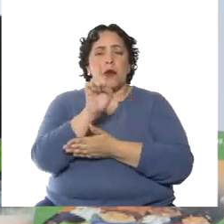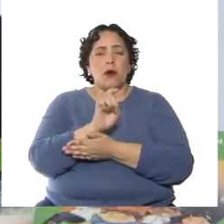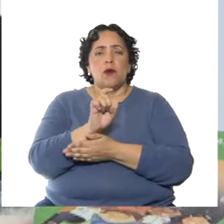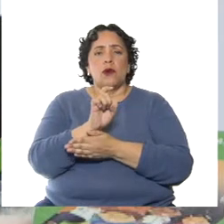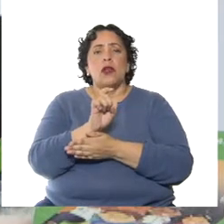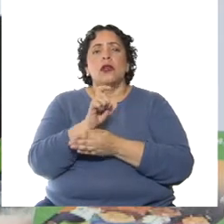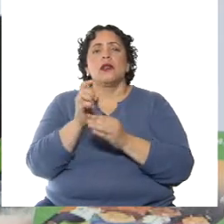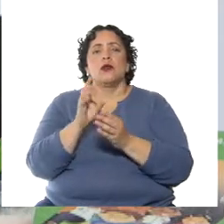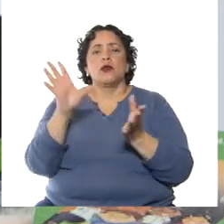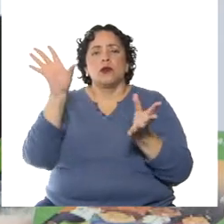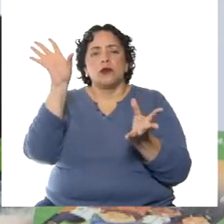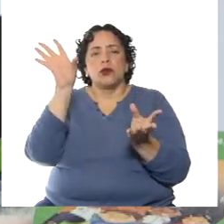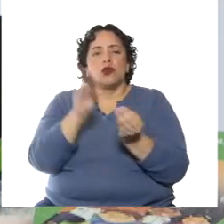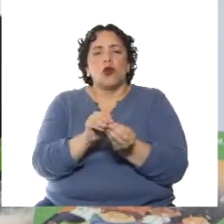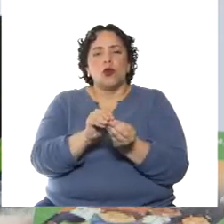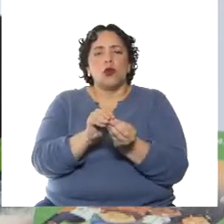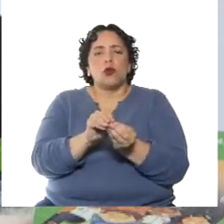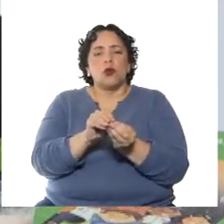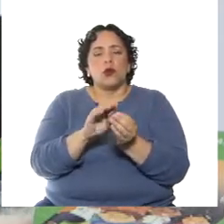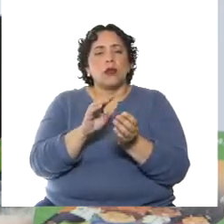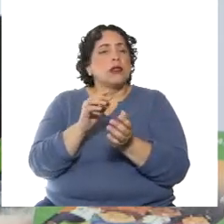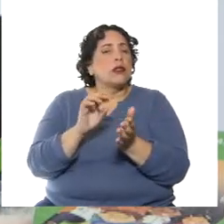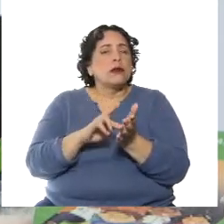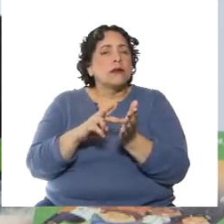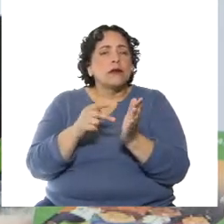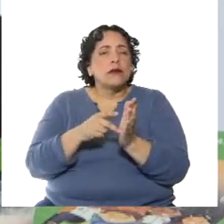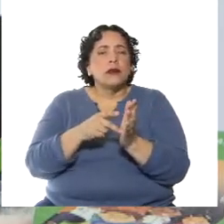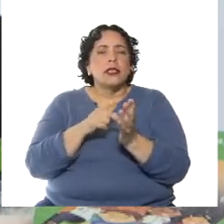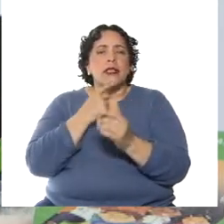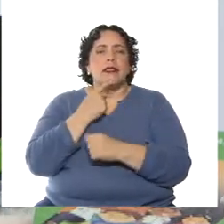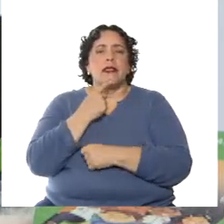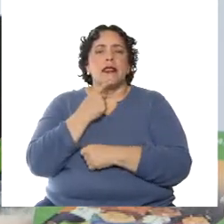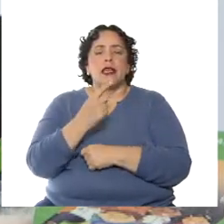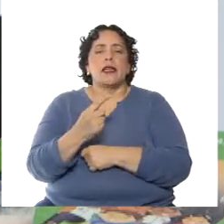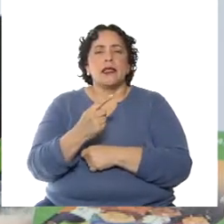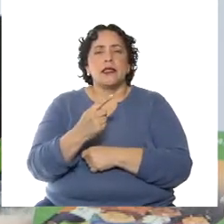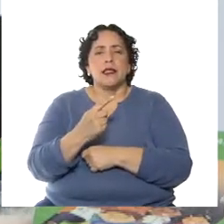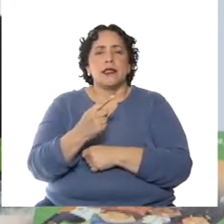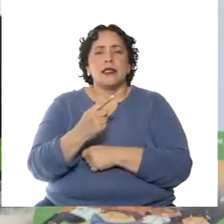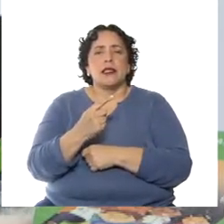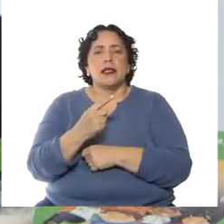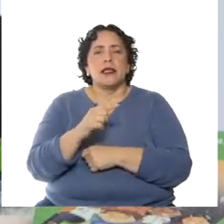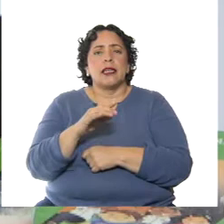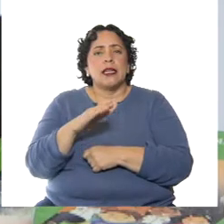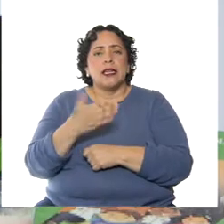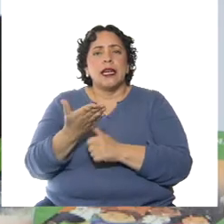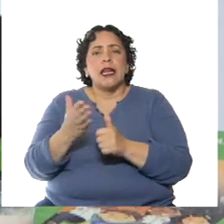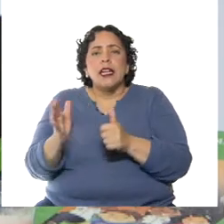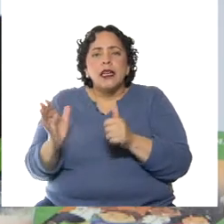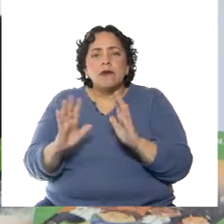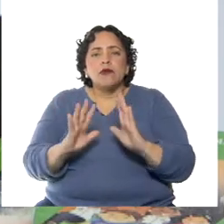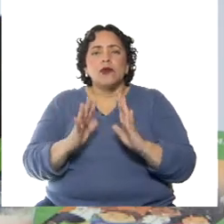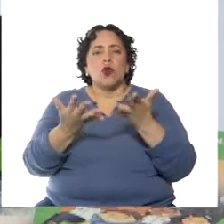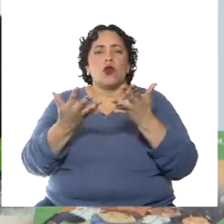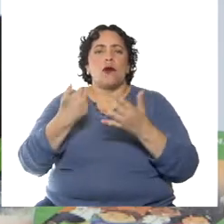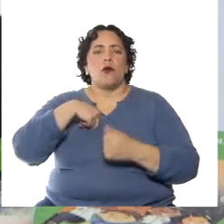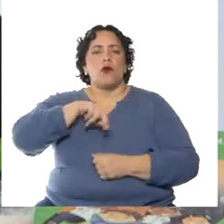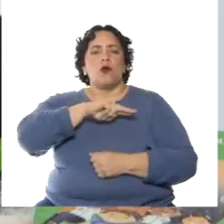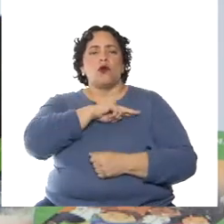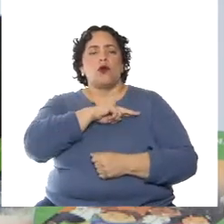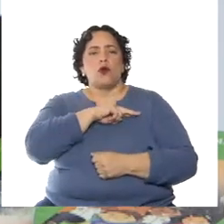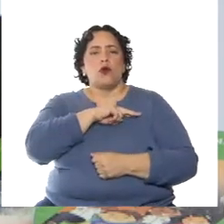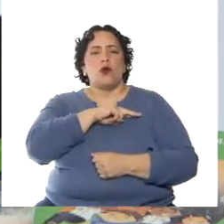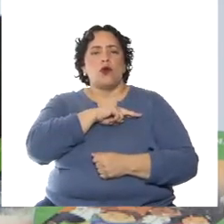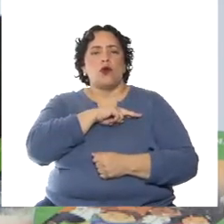vamos a lo que es la conclusión, que es simplemente decir, ¿ok? ¿Qué logramos nosotros con